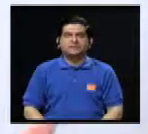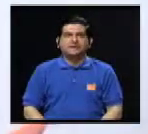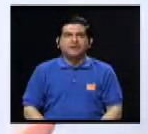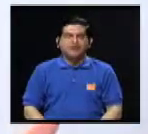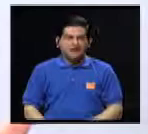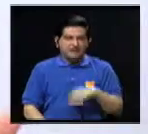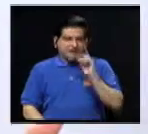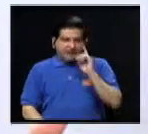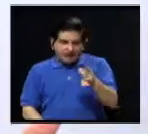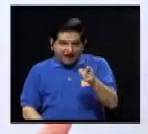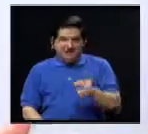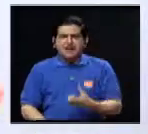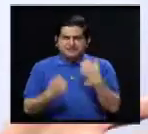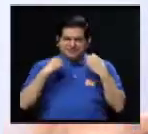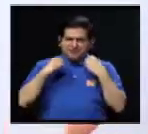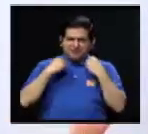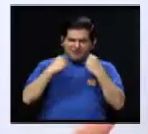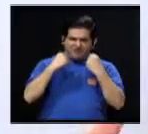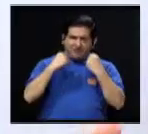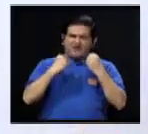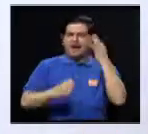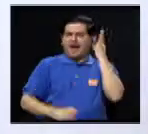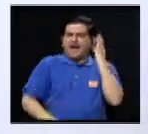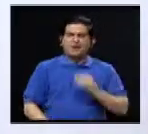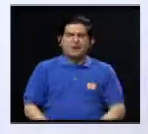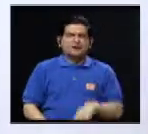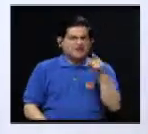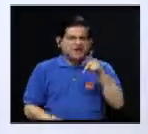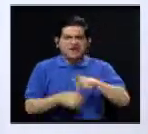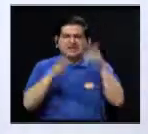son ellas las heroínas, son ellas las protagonistas.